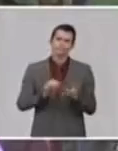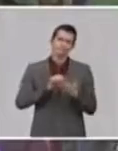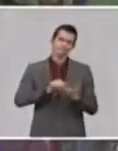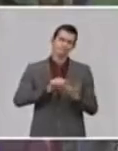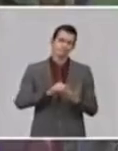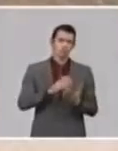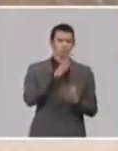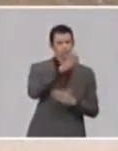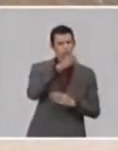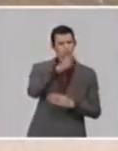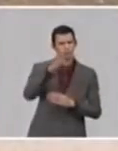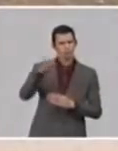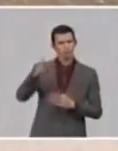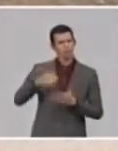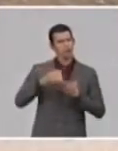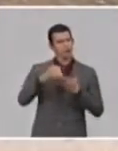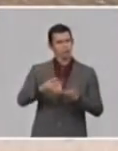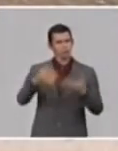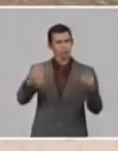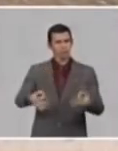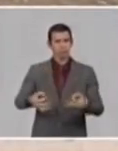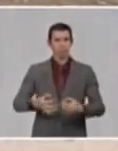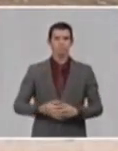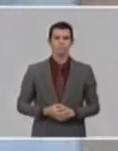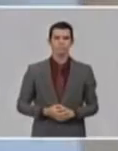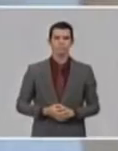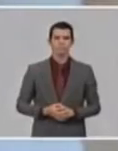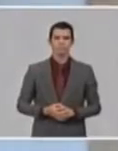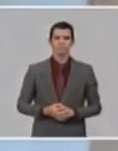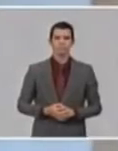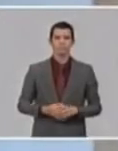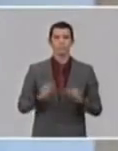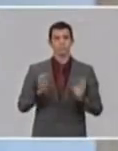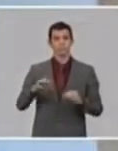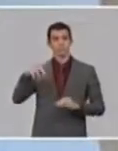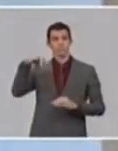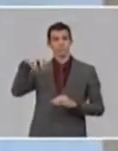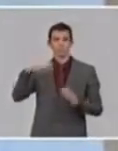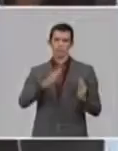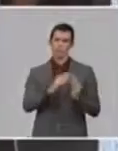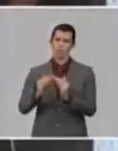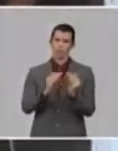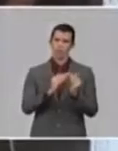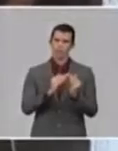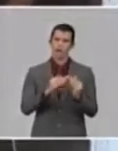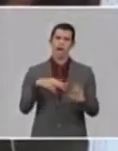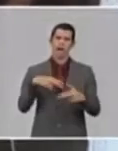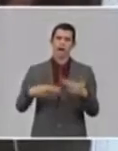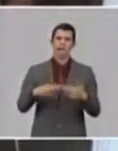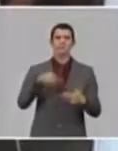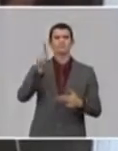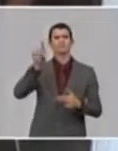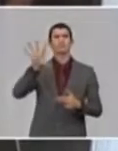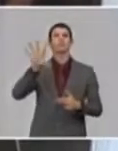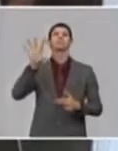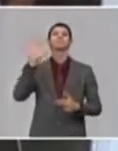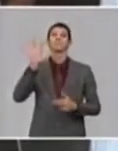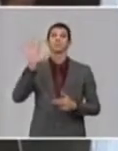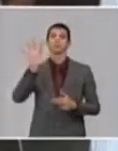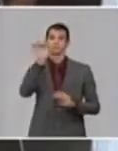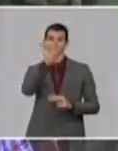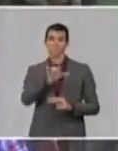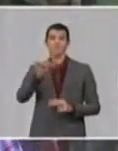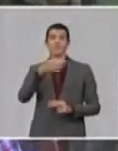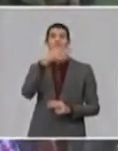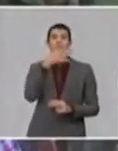a domicilio. En el Consejo Popular de Briones Montoto, una atención especial reciben los 155 ancianos que viven